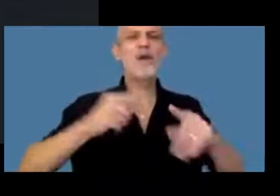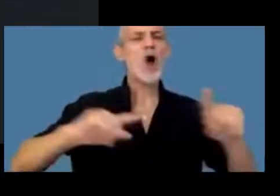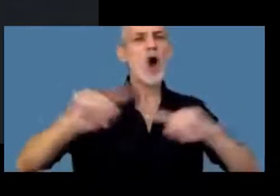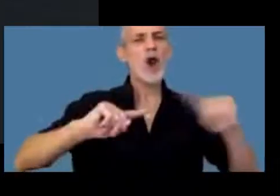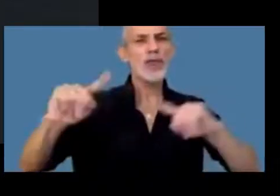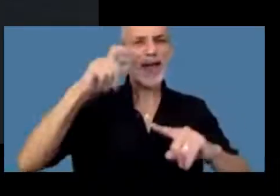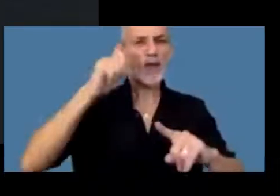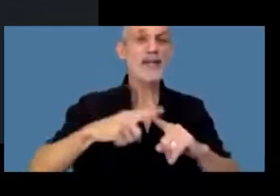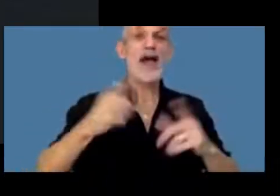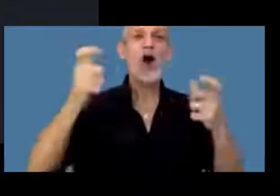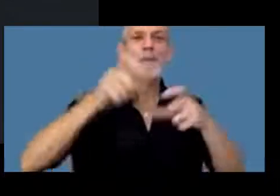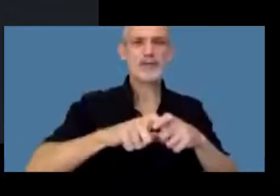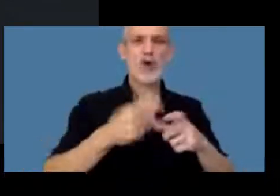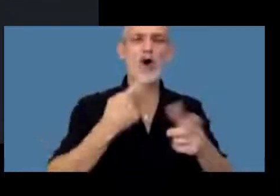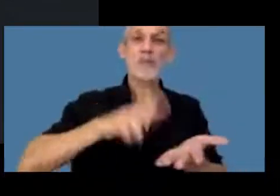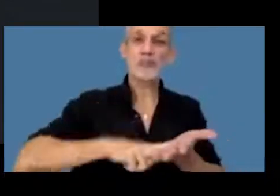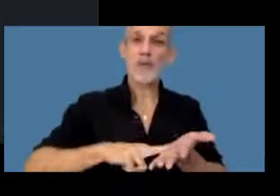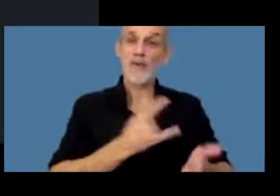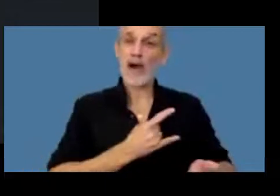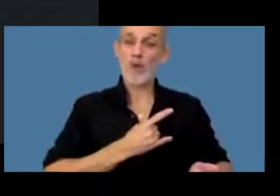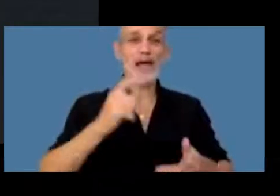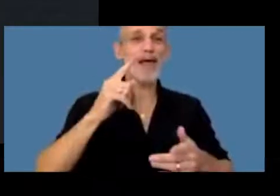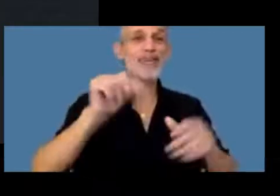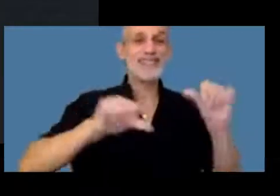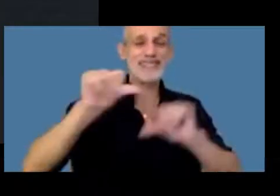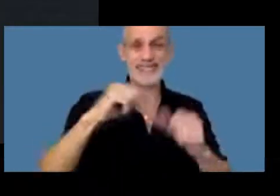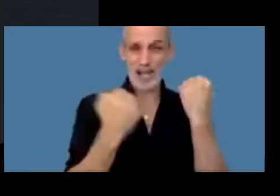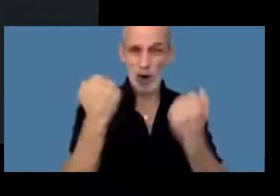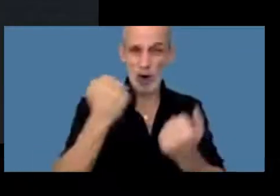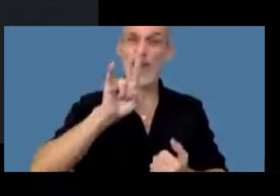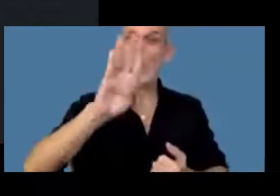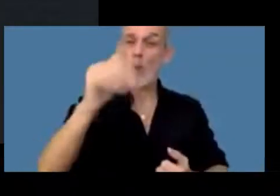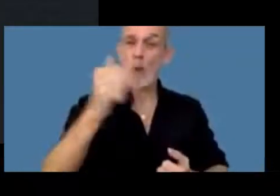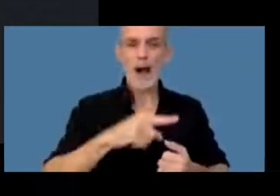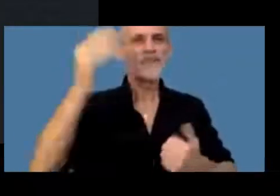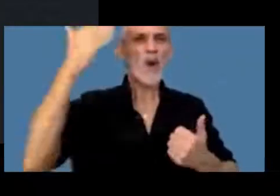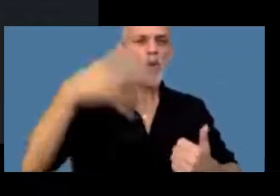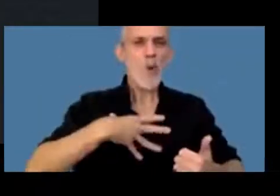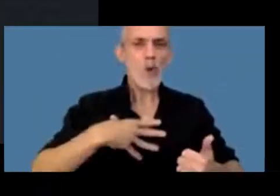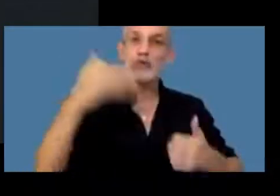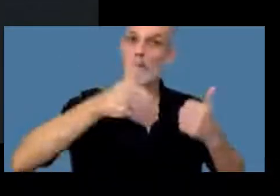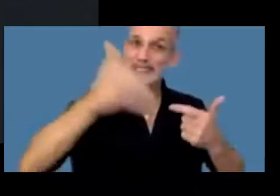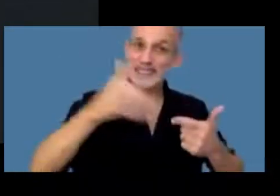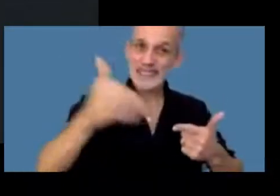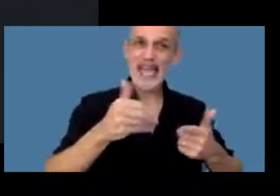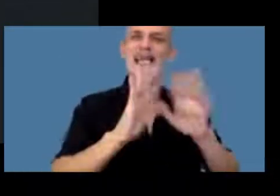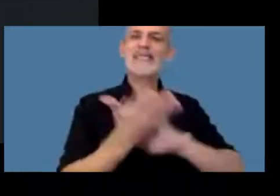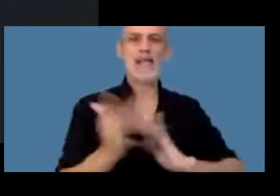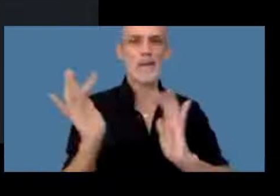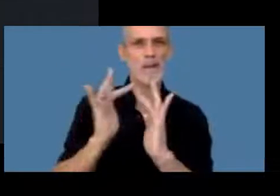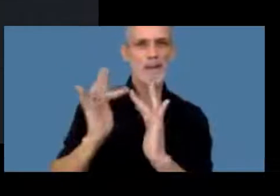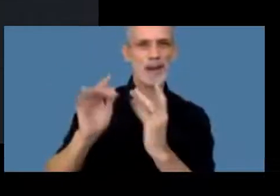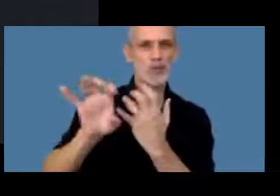Comisión Tributaria de la Facultad de Ciencias Económicas de la UBA, dicta cursos presenciales y bajo la modalidad